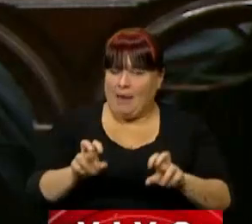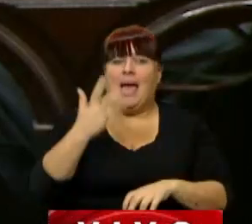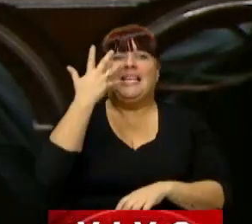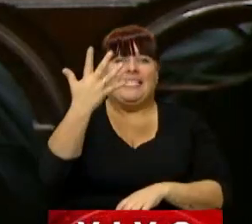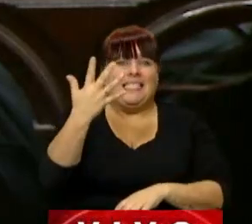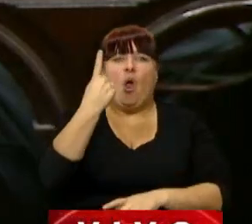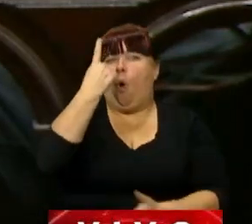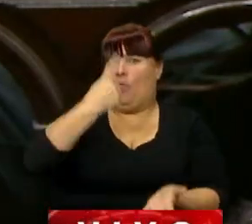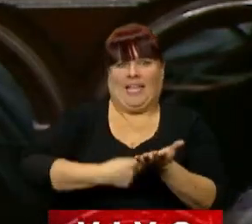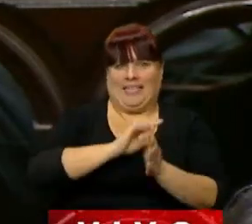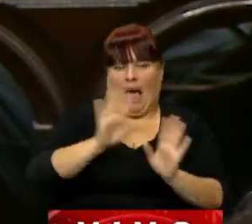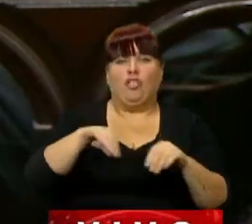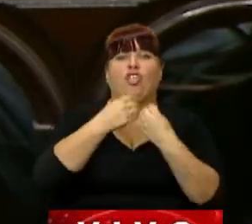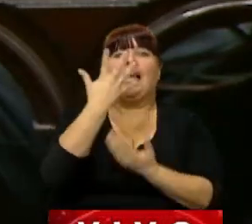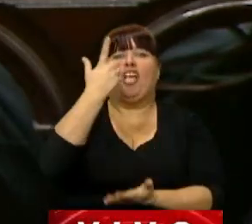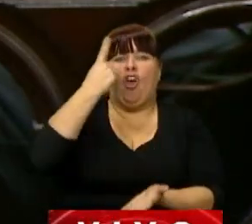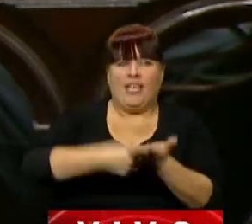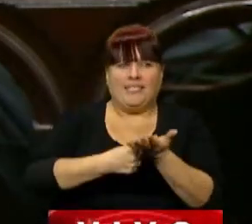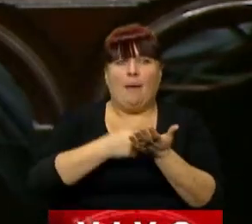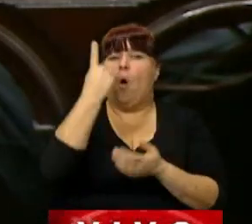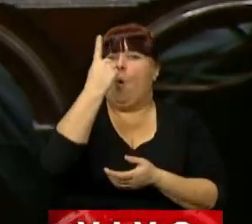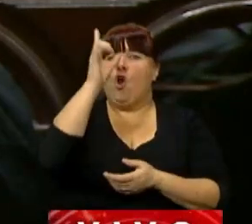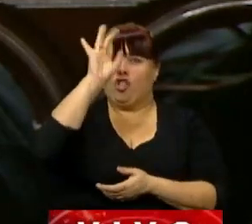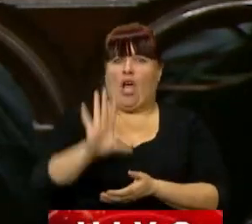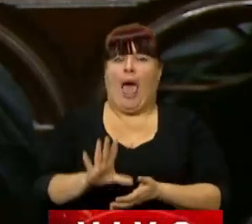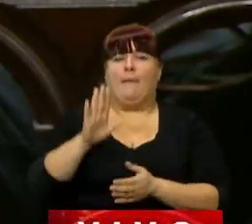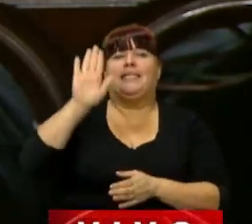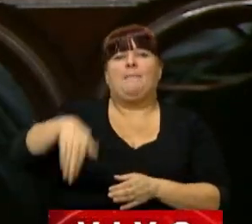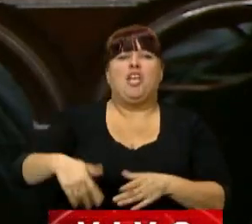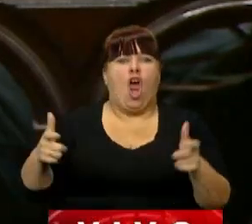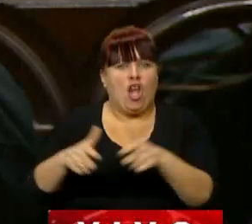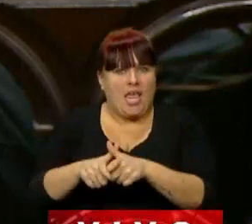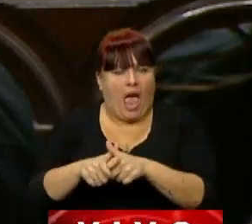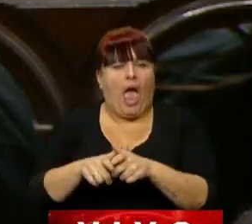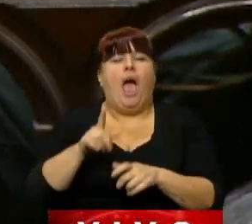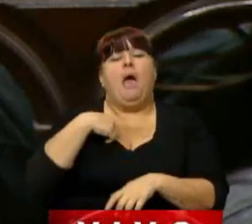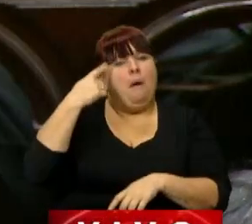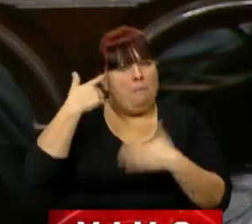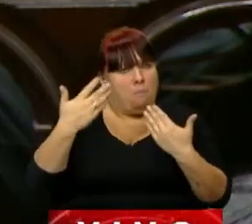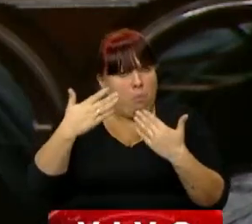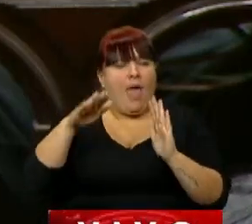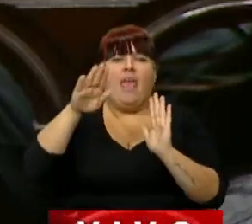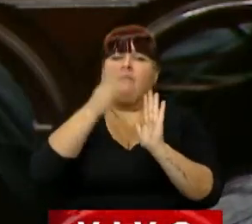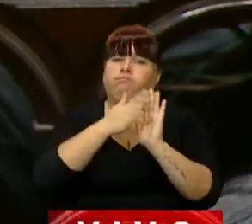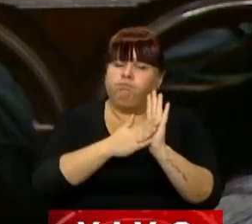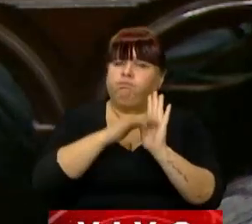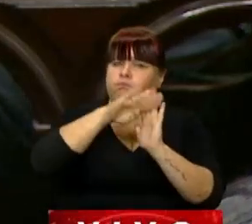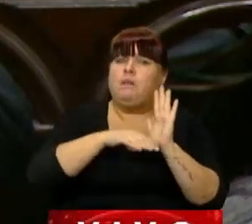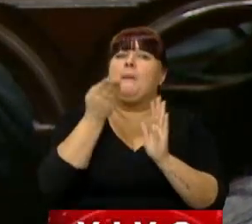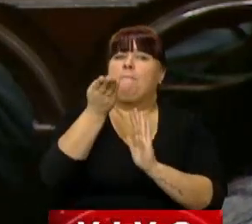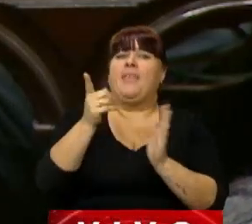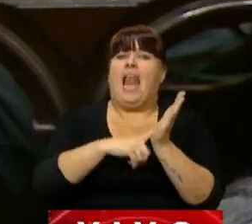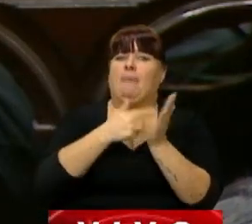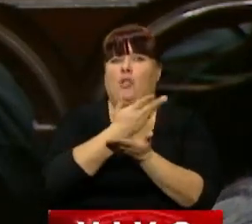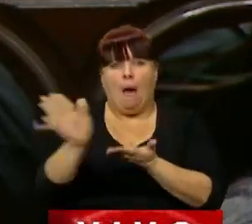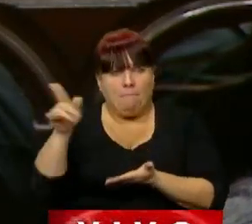5 tienen un único dictamen, de esos 5 dictámenes solamente uno tenía dictamen de minoría, y me parece que podemos argumentar a favor del pedido de